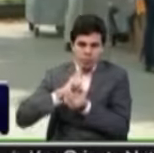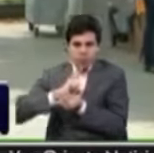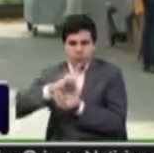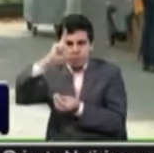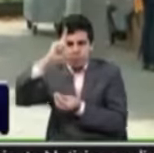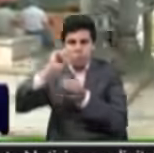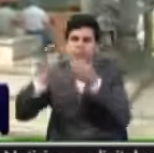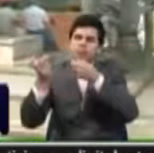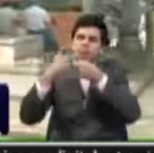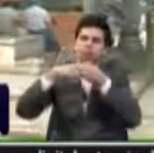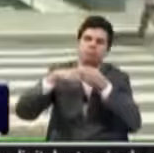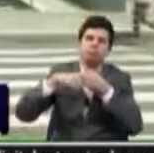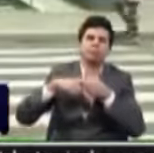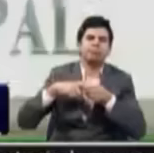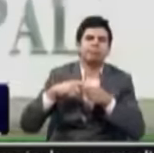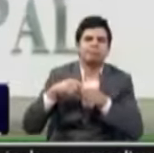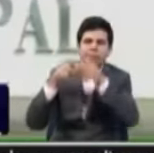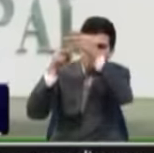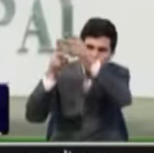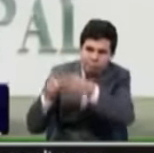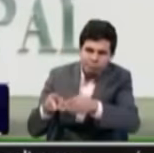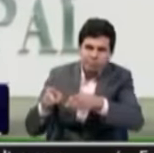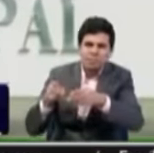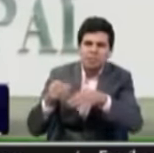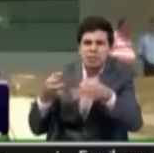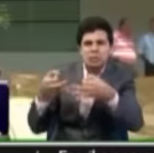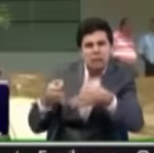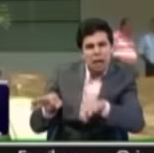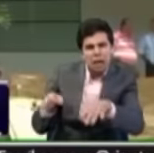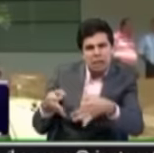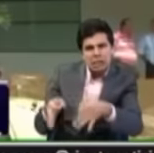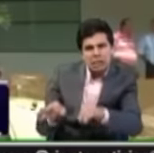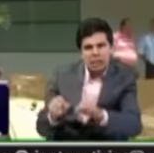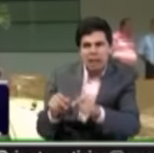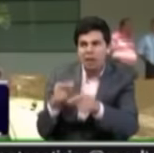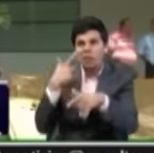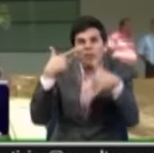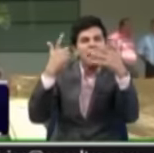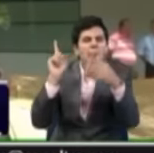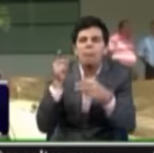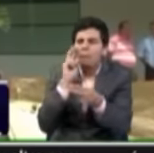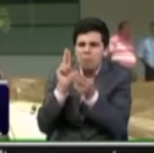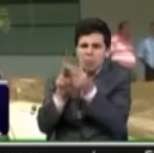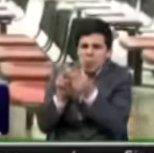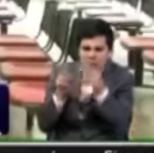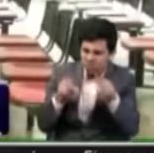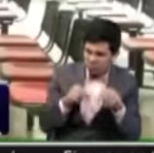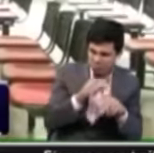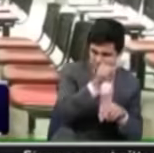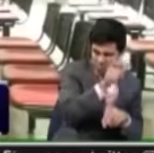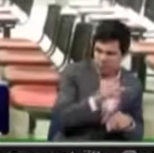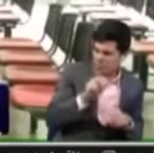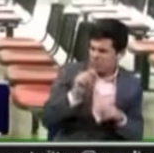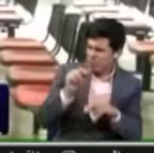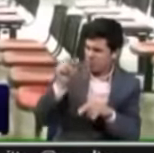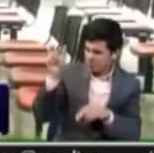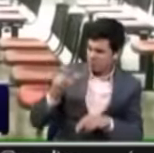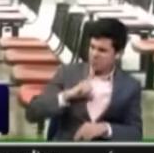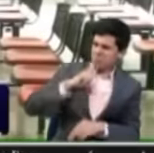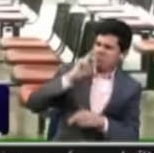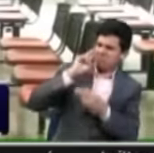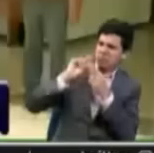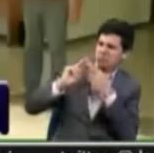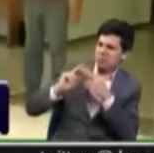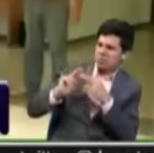se inscribiría a una persona de bajo perfil y de esa manera el elector se inclinaría por otra